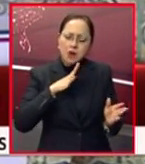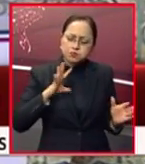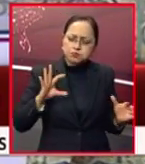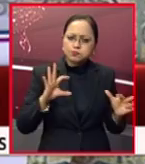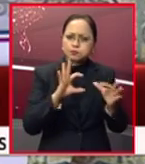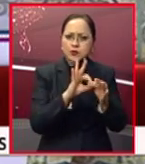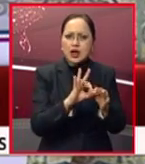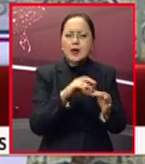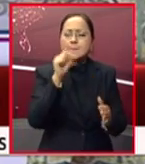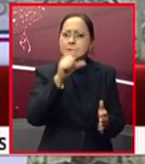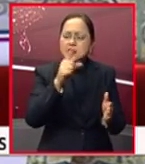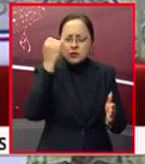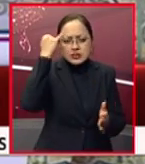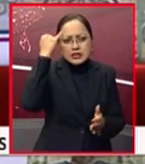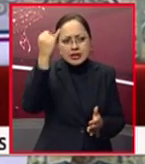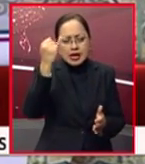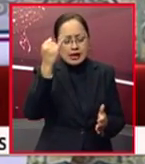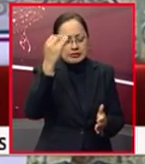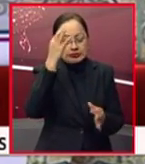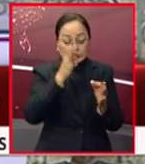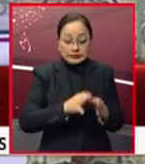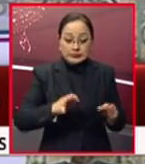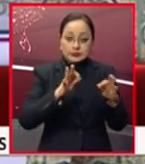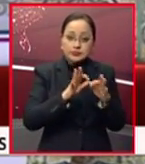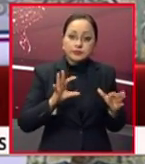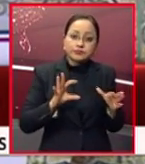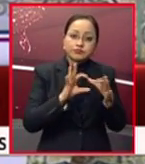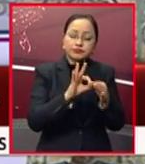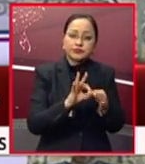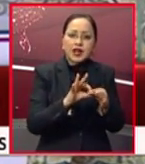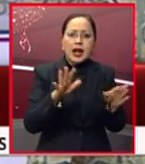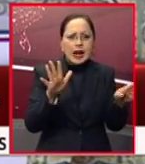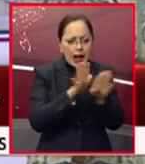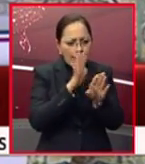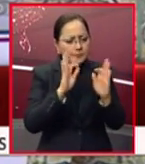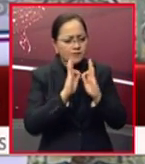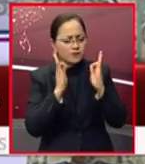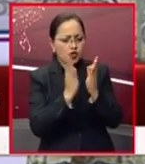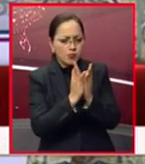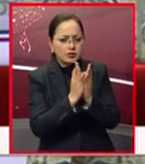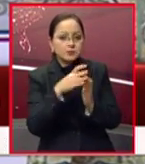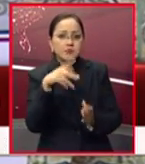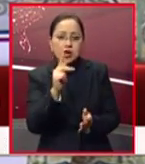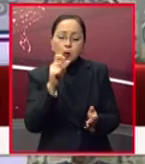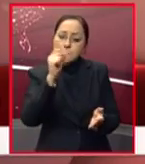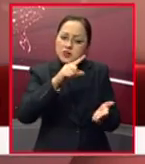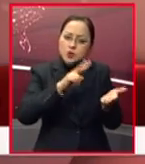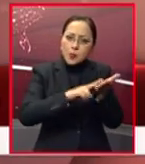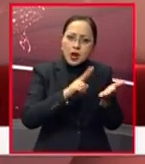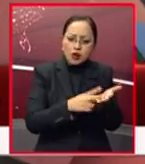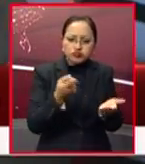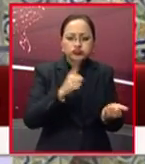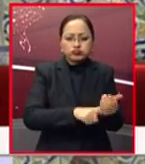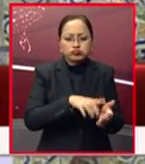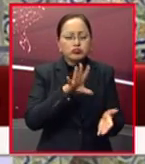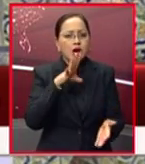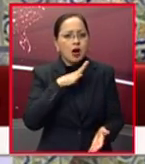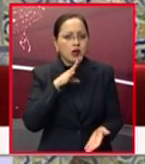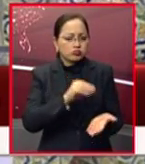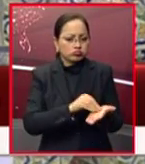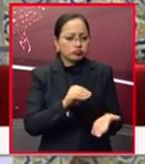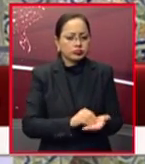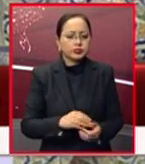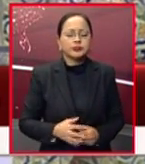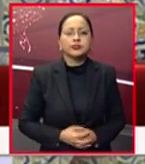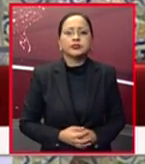principios y los mismos ideales. Cambian las estrategias, pero prevalecen los valores. Las